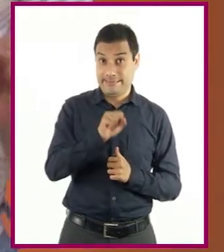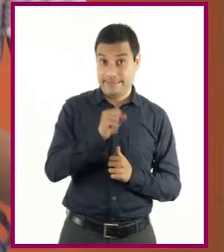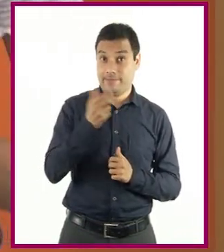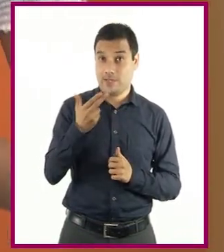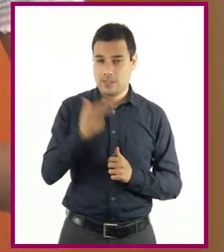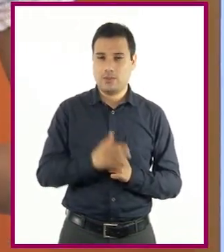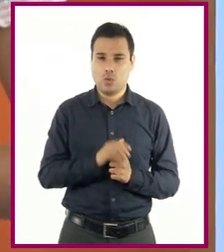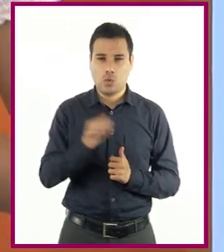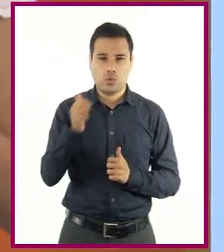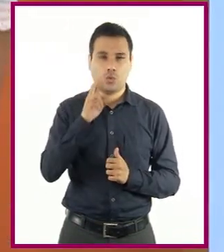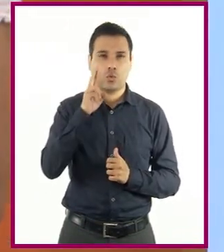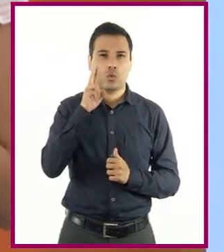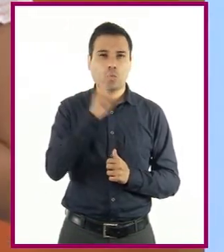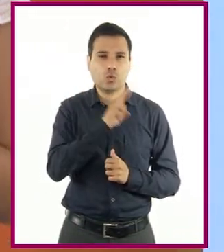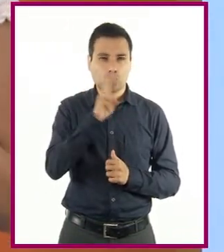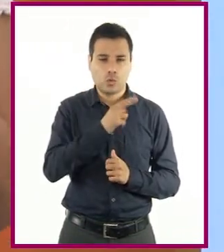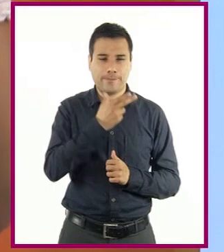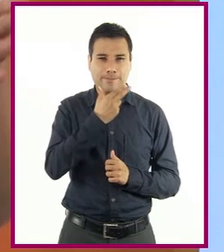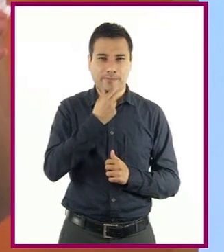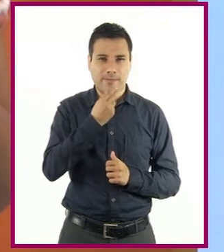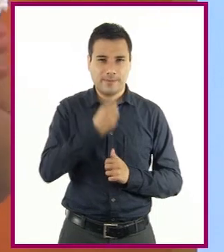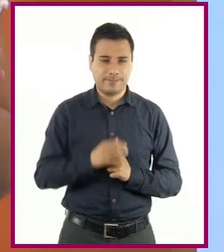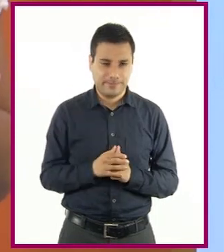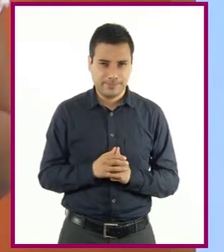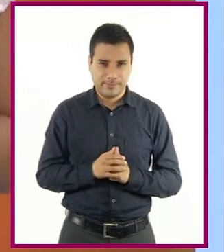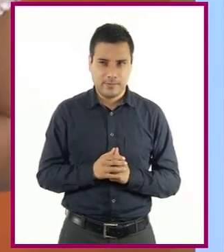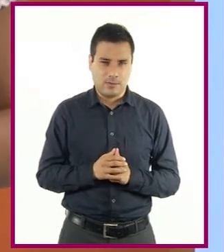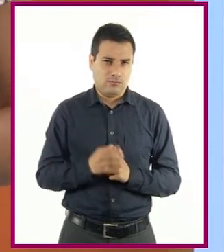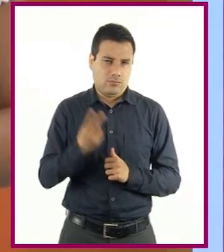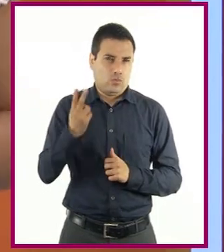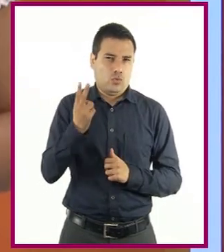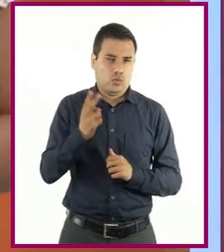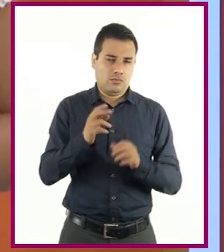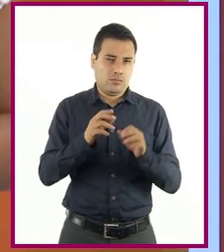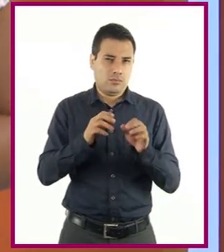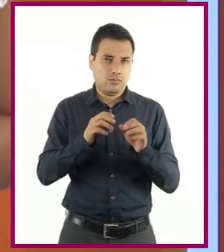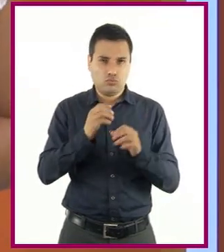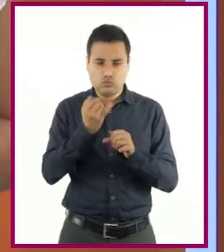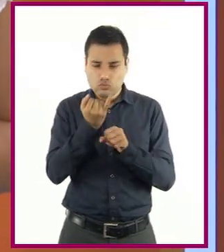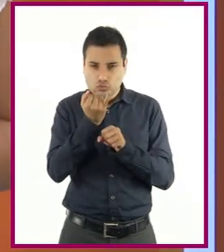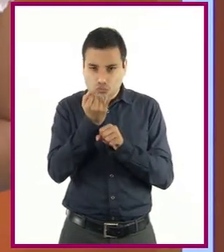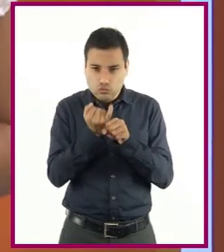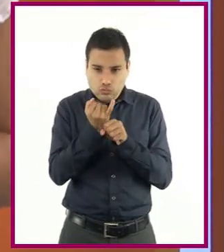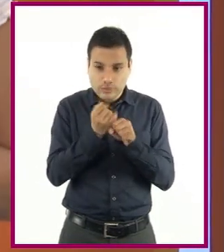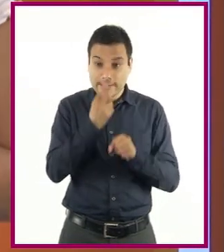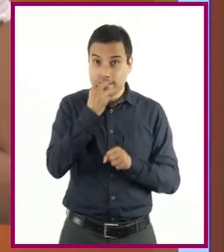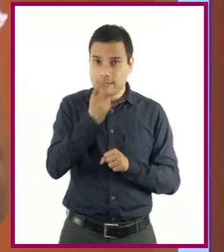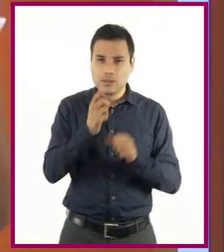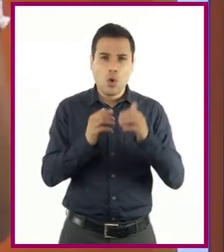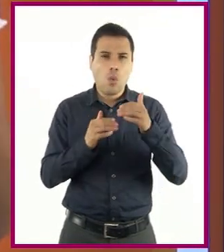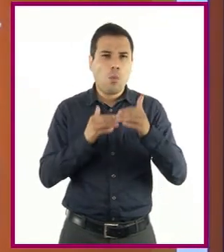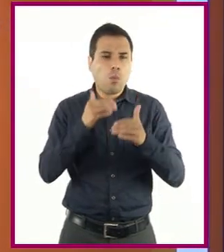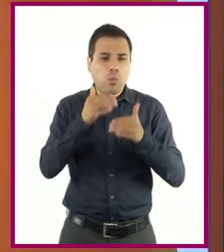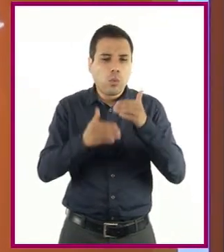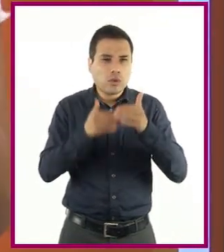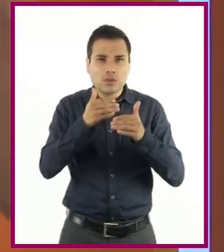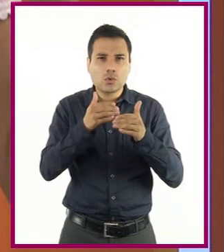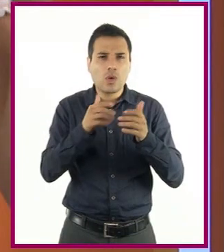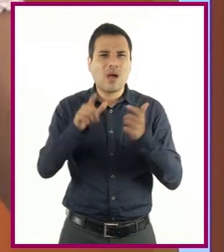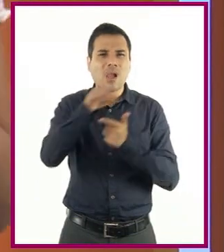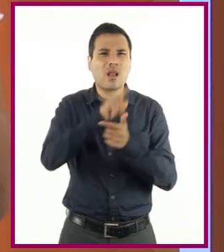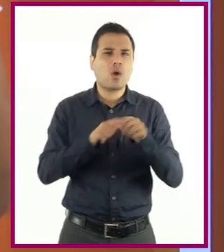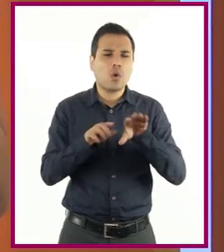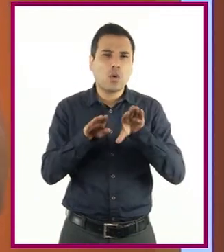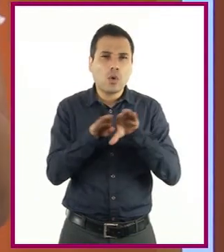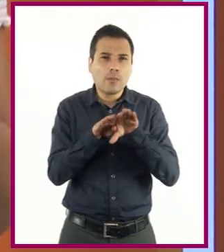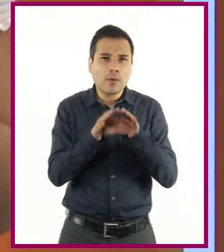y el ruso Vyacheslav Mukhanov, de manera independiente, dedujeron que el proceso se debía a las fluctuaciones